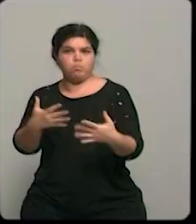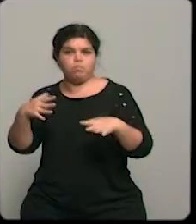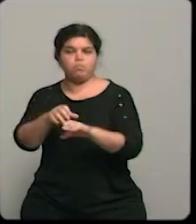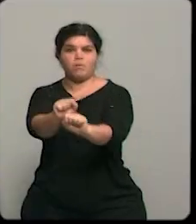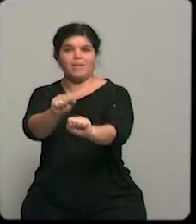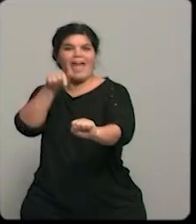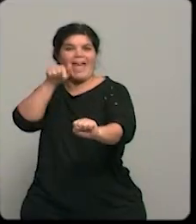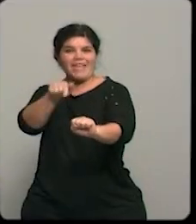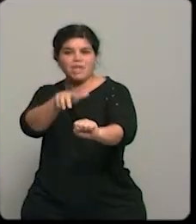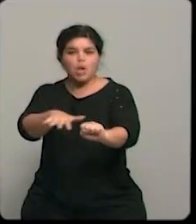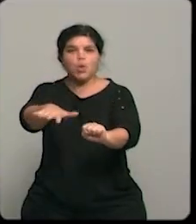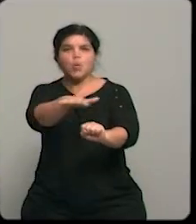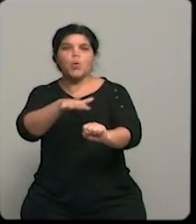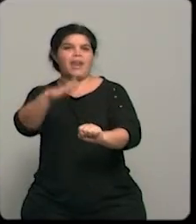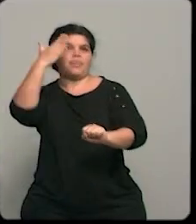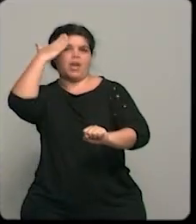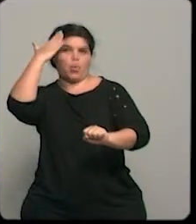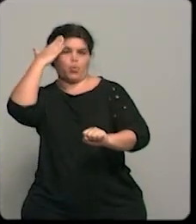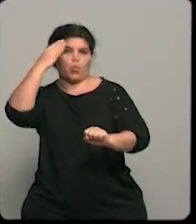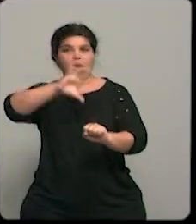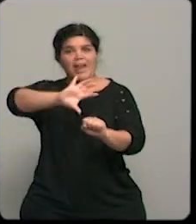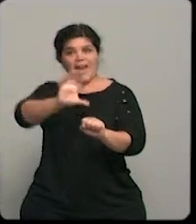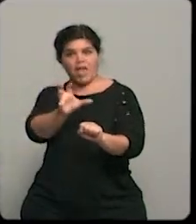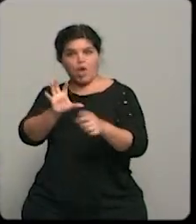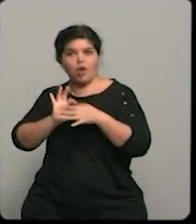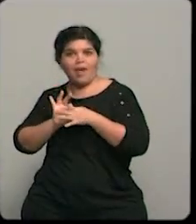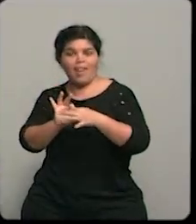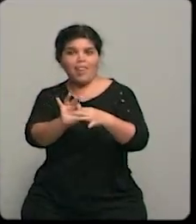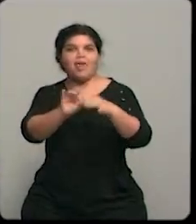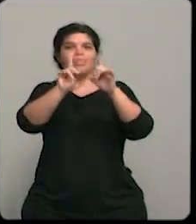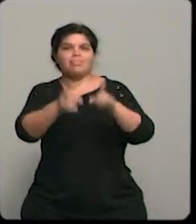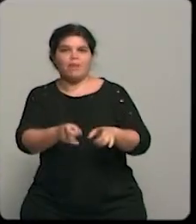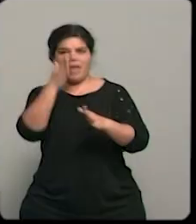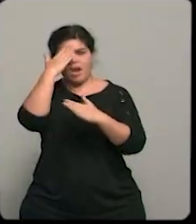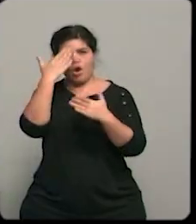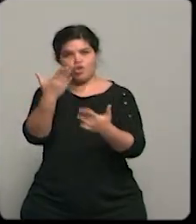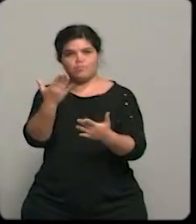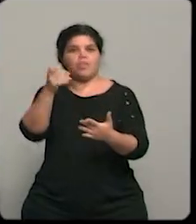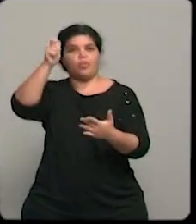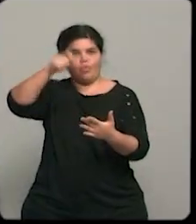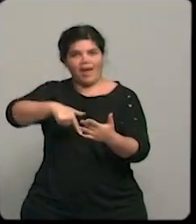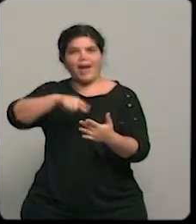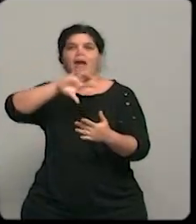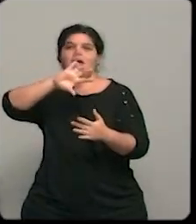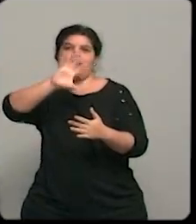de la cultura de la región con proyección y reconocimiento local, nacional e